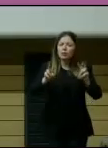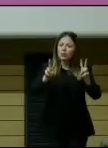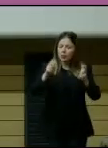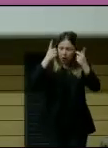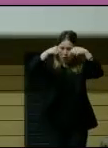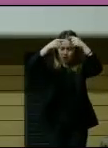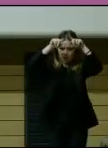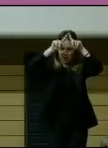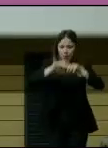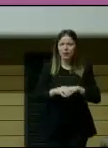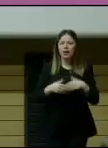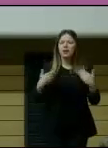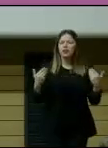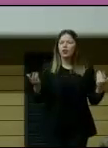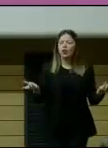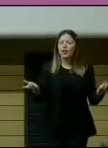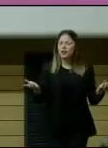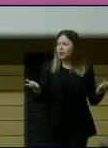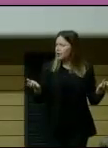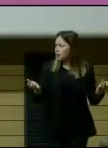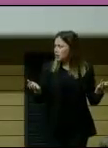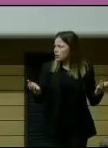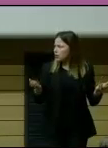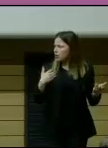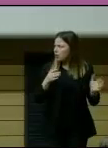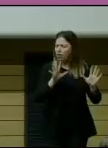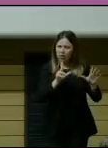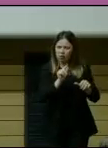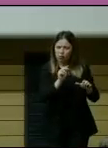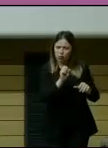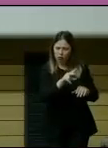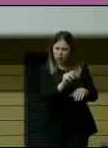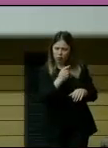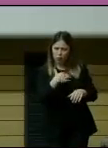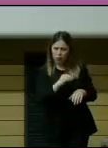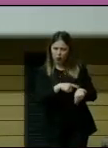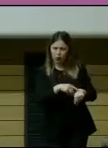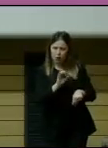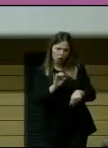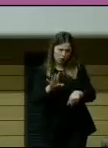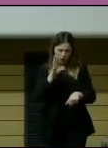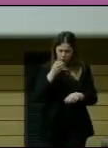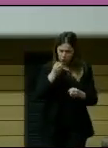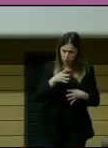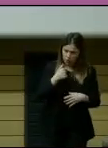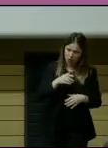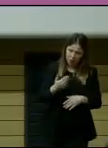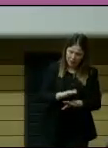tenemos que reflexionar. Y claro, ¿por qué pasa es la mirada profesional? Me dejáis 10 minutos 12, ¿no? Sí. O 15, si no me los tomo,